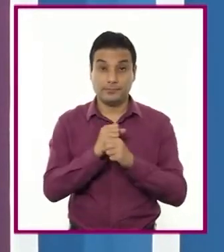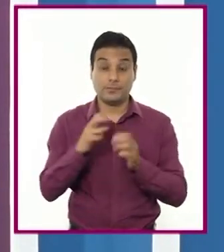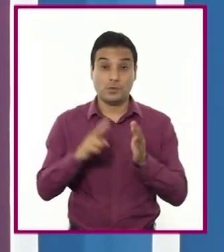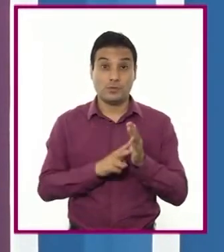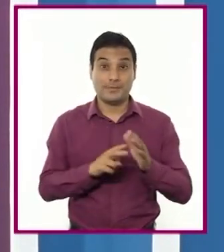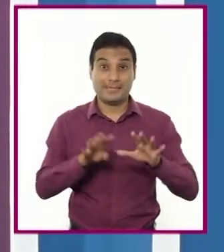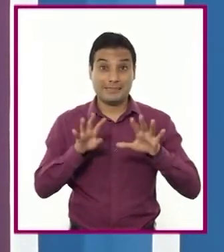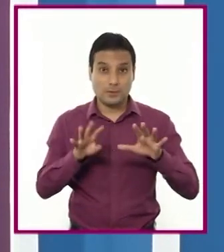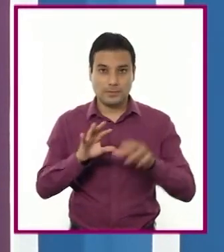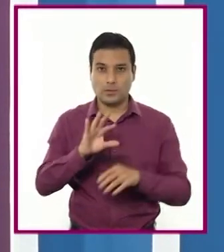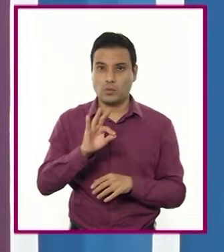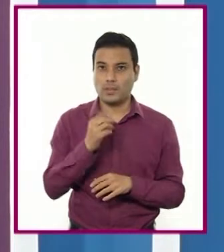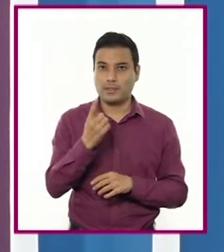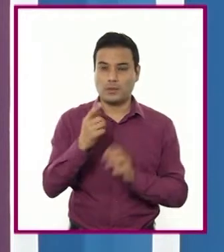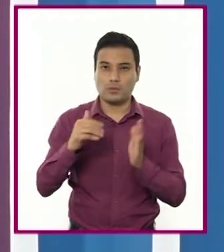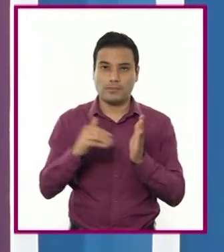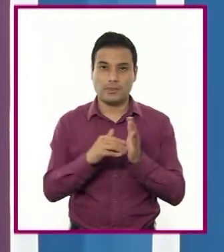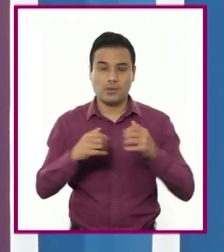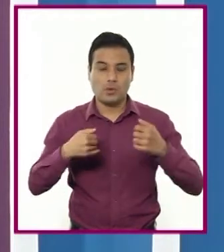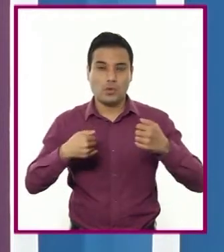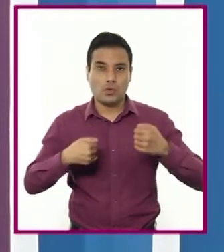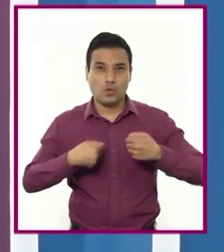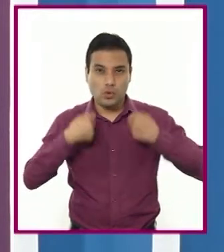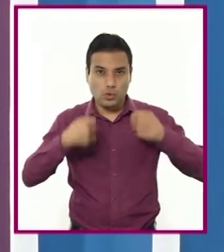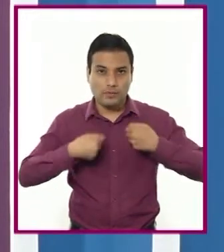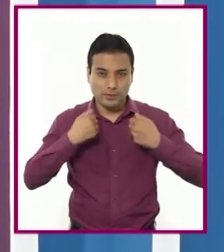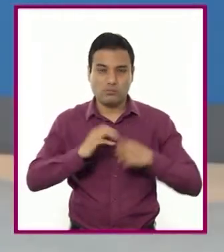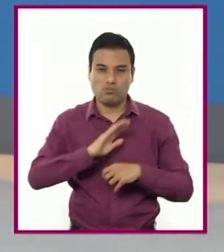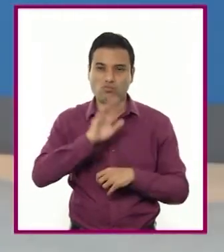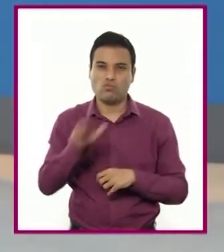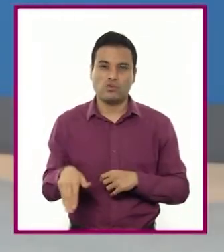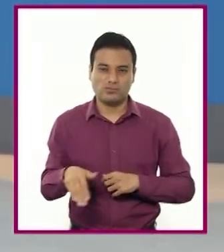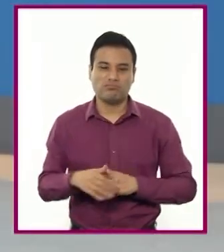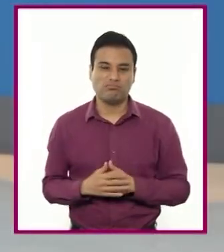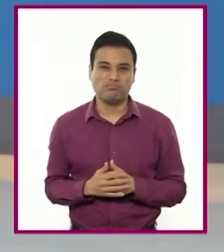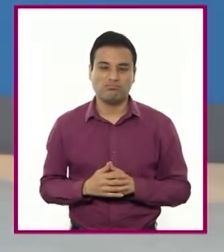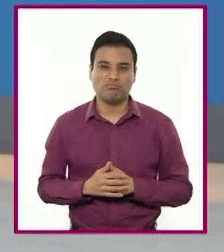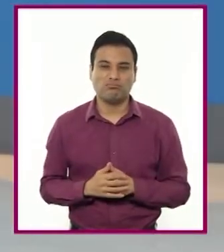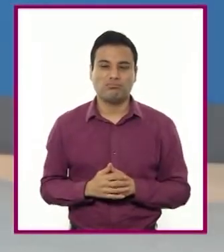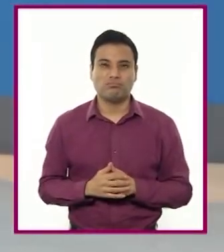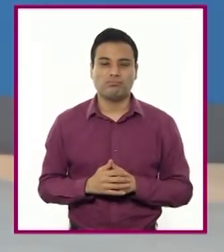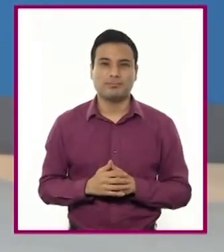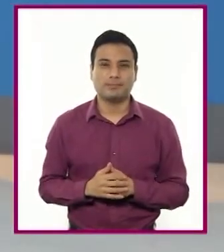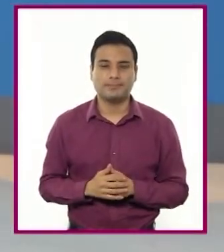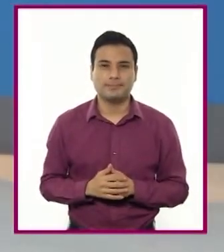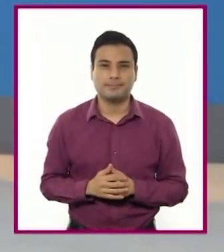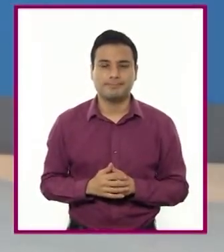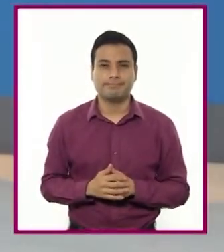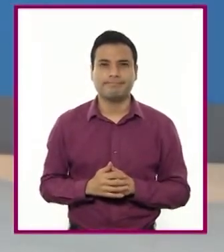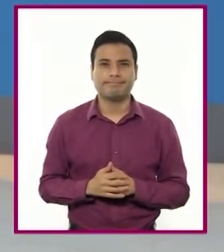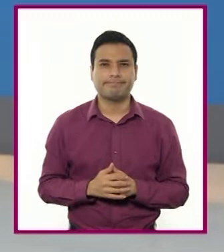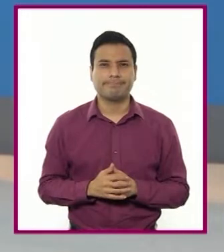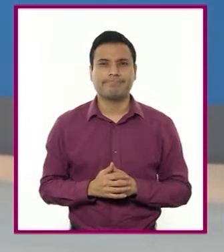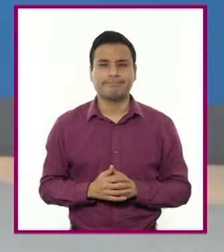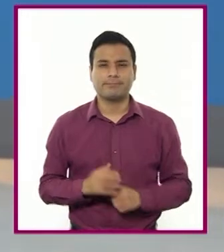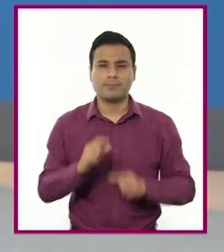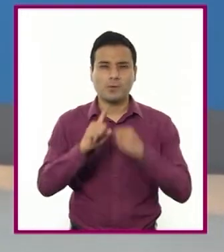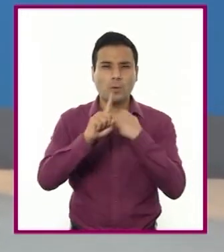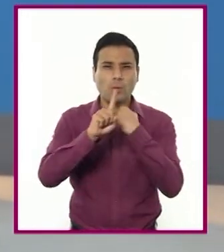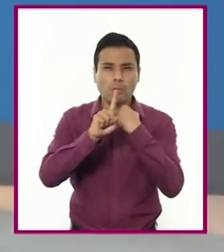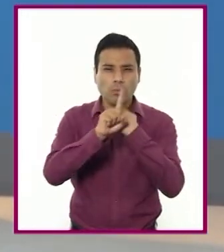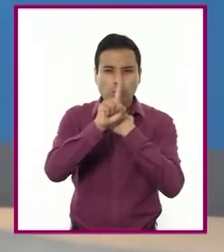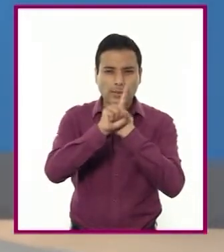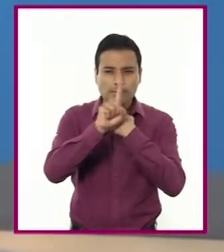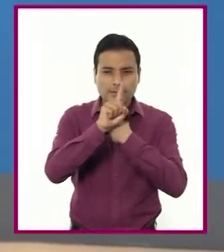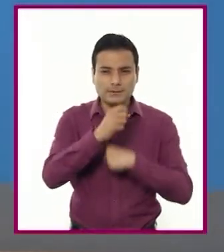2019, 41,000 jóvenes murieron por estas causas. ¿Cuáles son los principales problemas de salud que deben